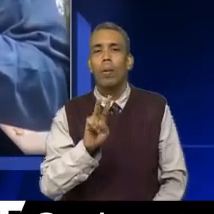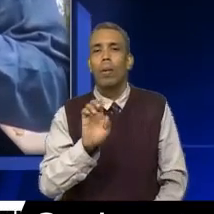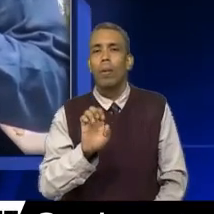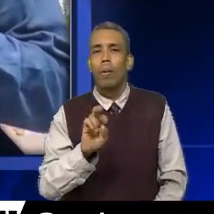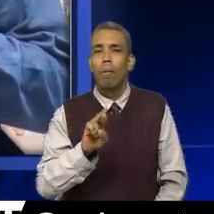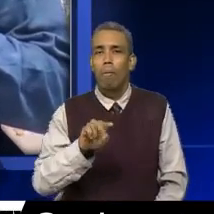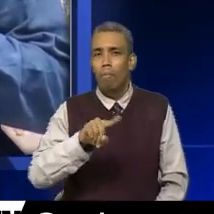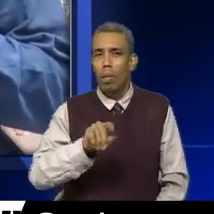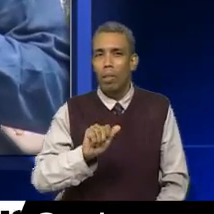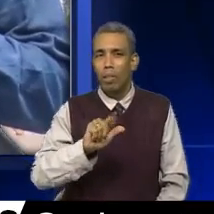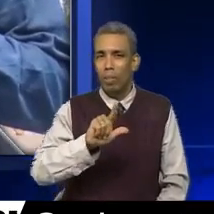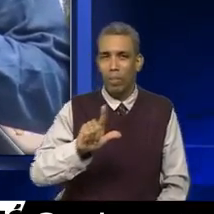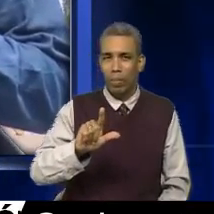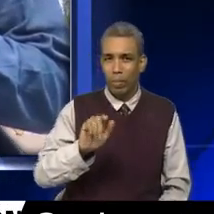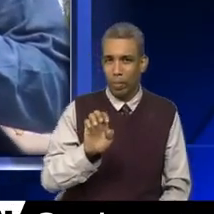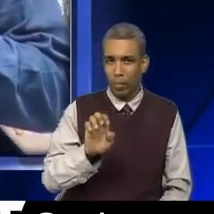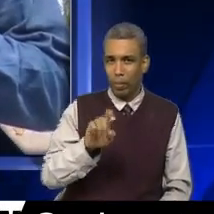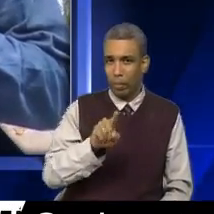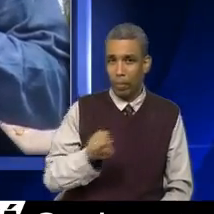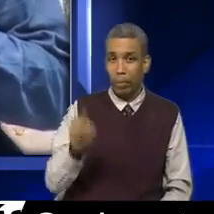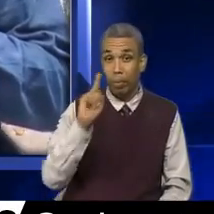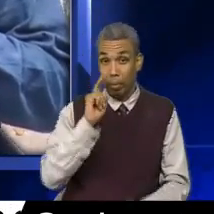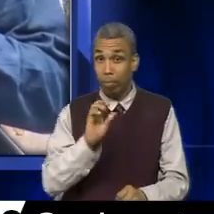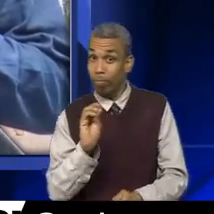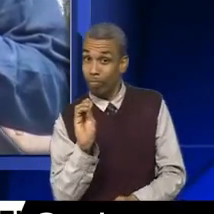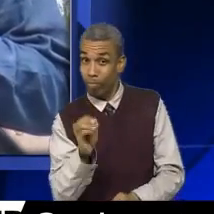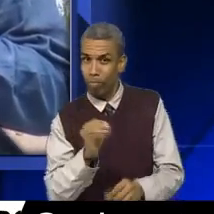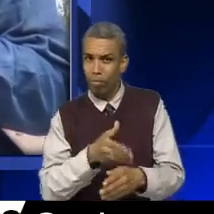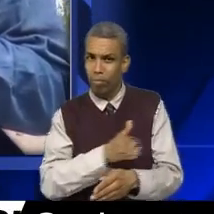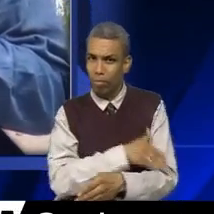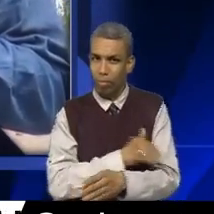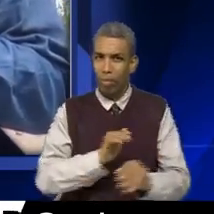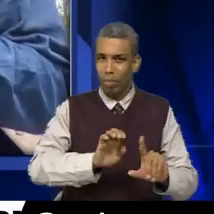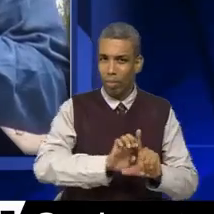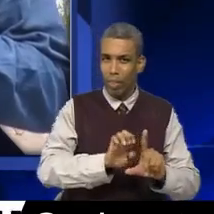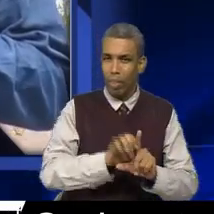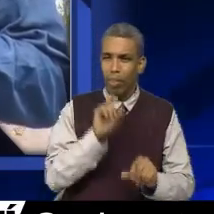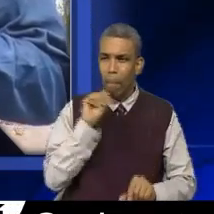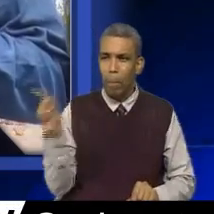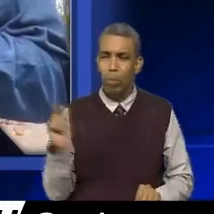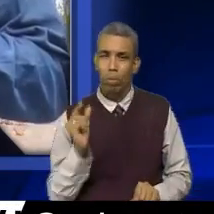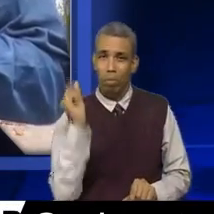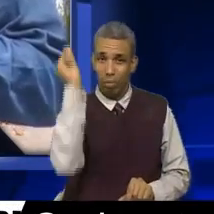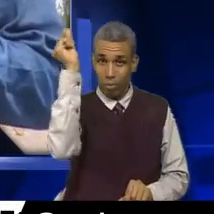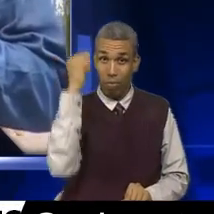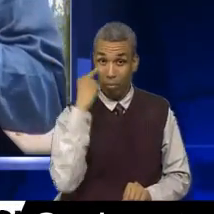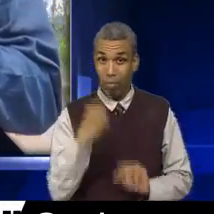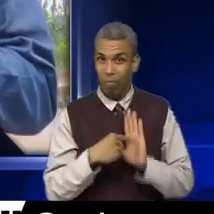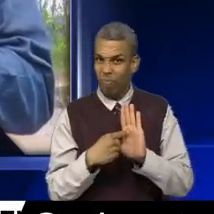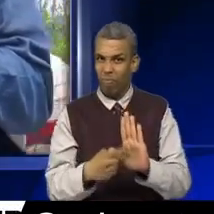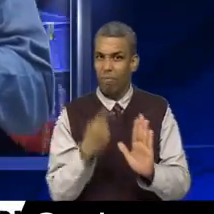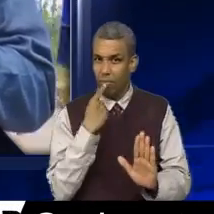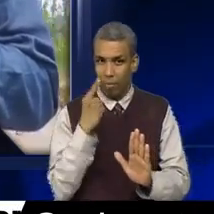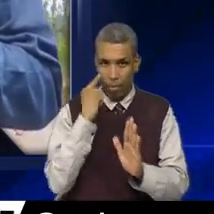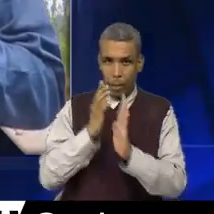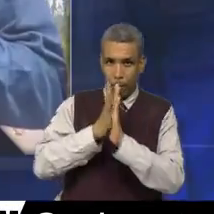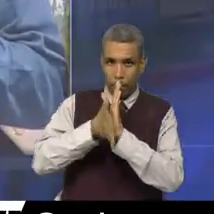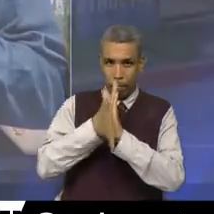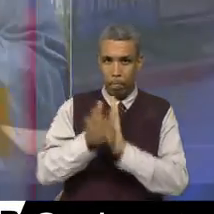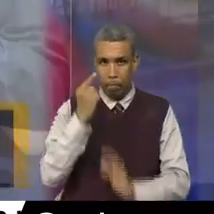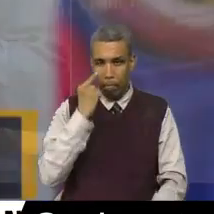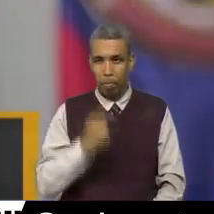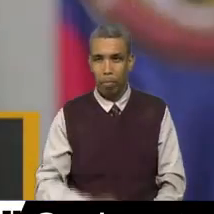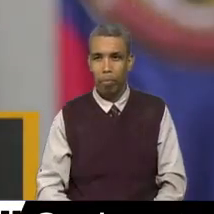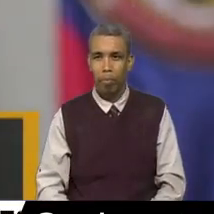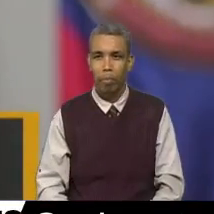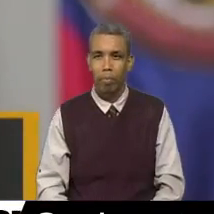Noticias consultó al director de Inderva, Jorge Baena, sobre esta situación y esto fue lo que nos dijo el funcionario. Escuchemos. Desde el año